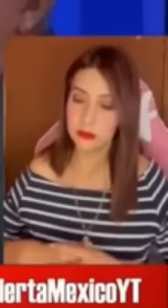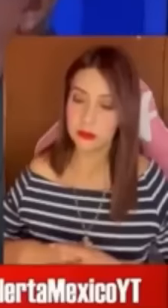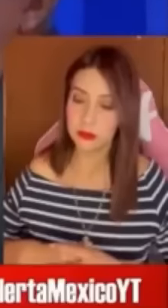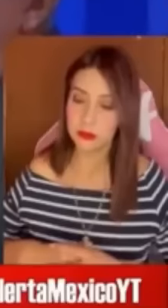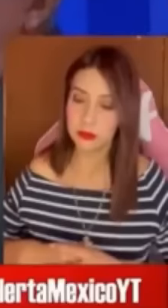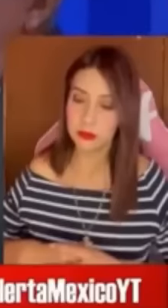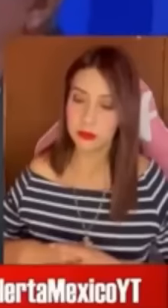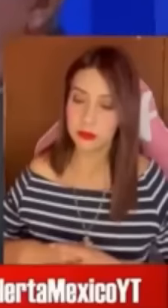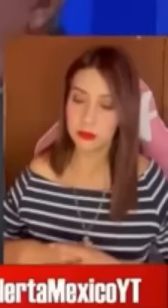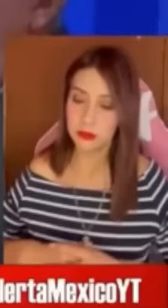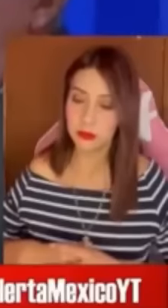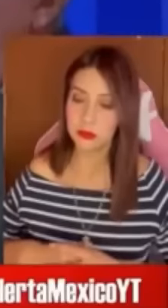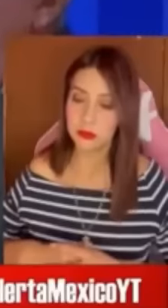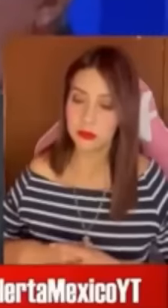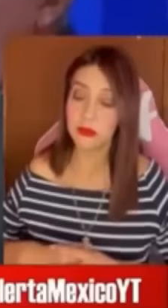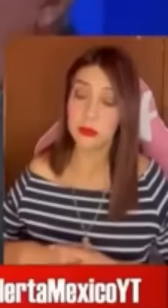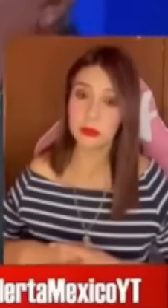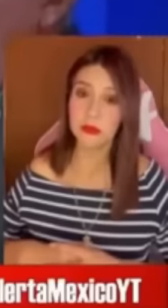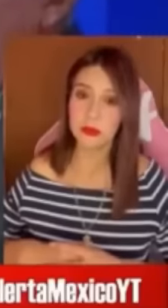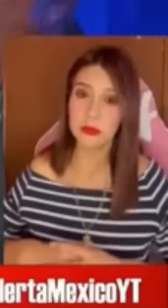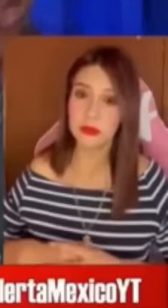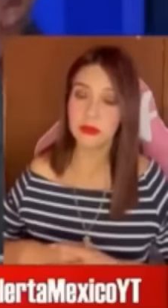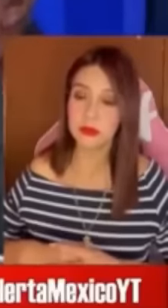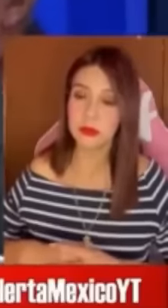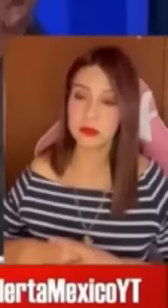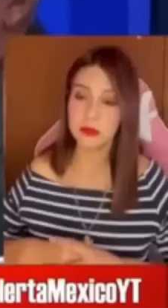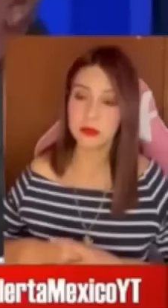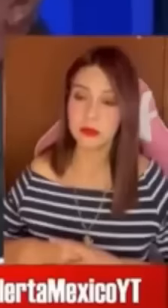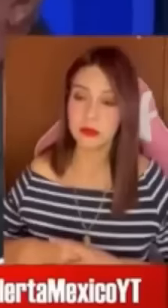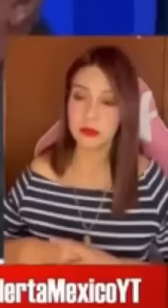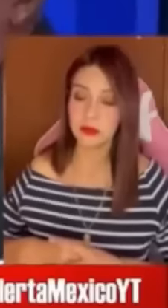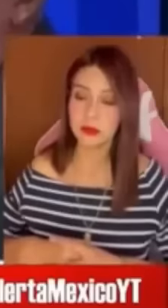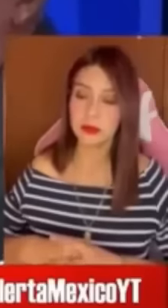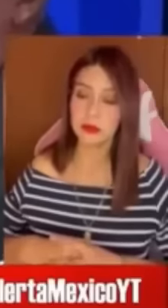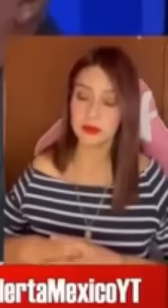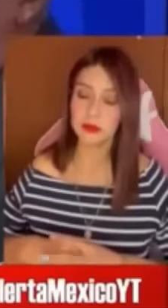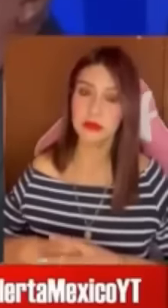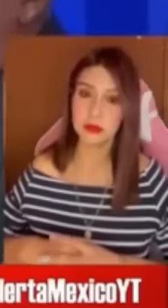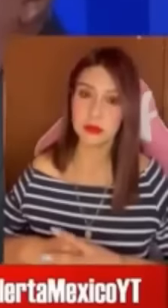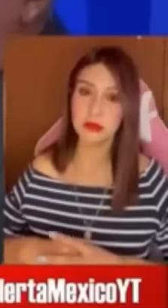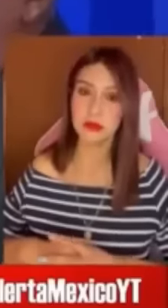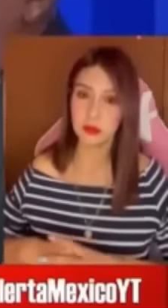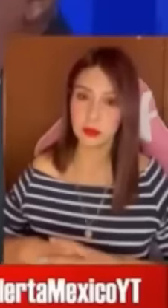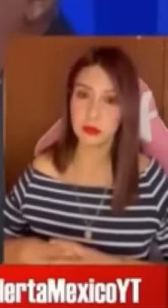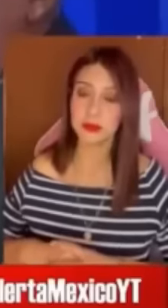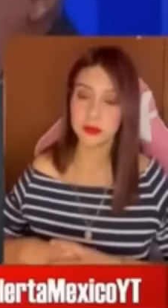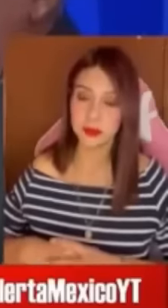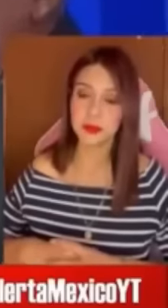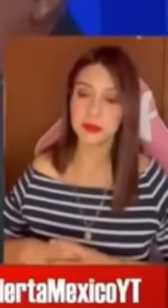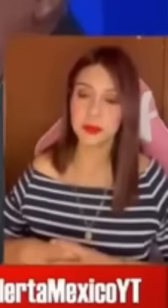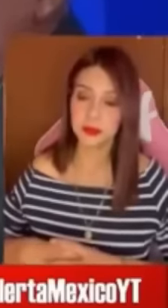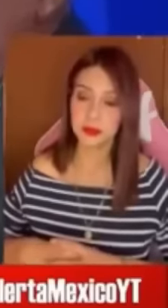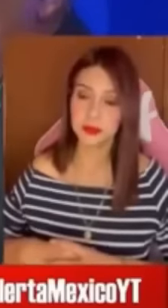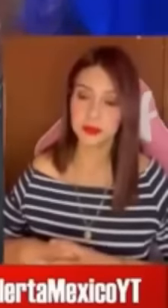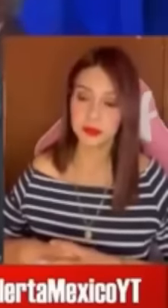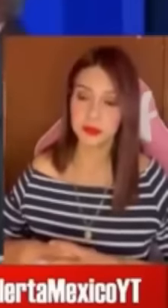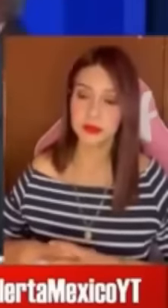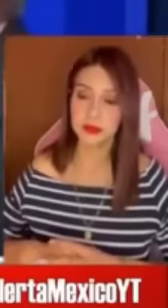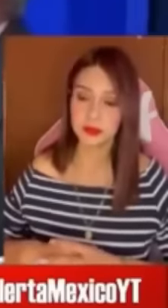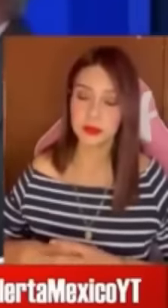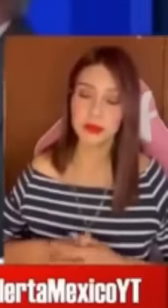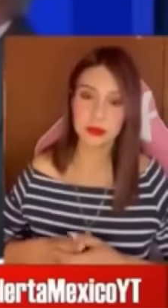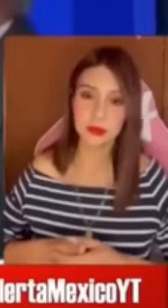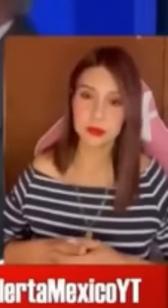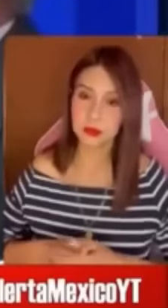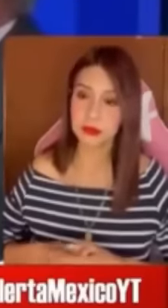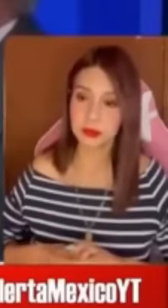que considerar, porque somos el socio número uno. Entonces, sí, somos una economía pues 20 veces más pequeña, pero somos